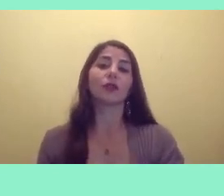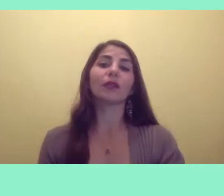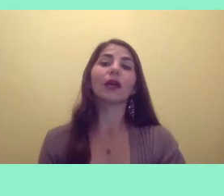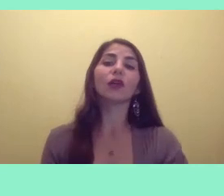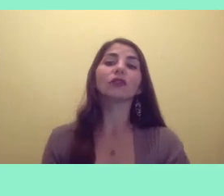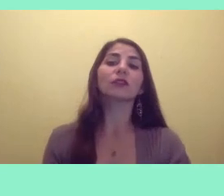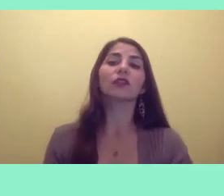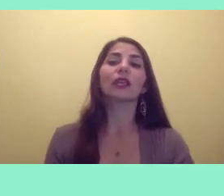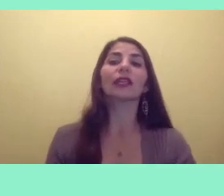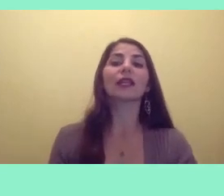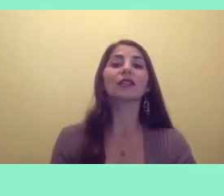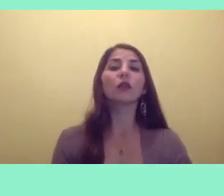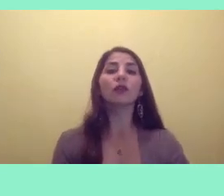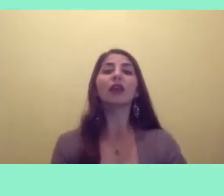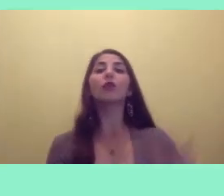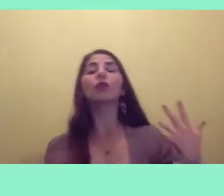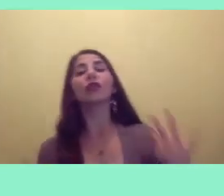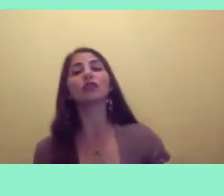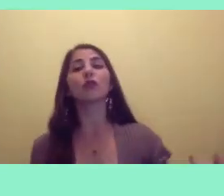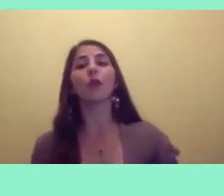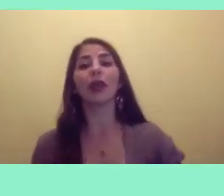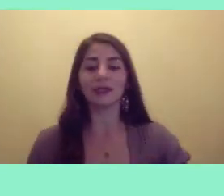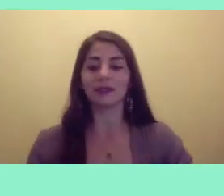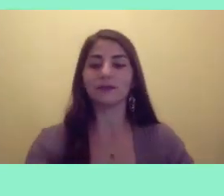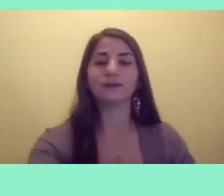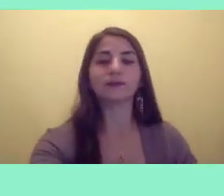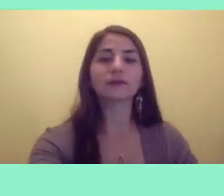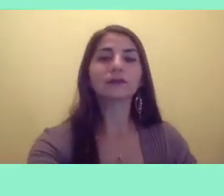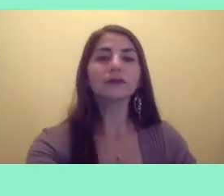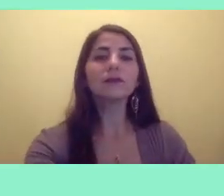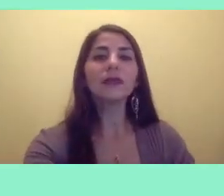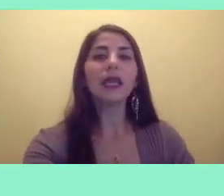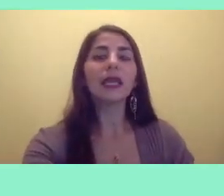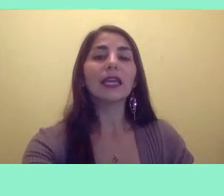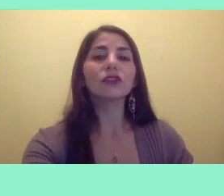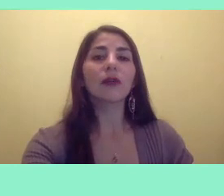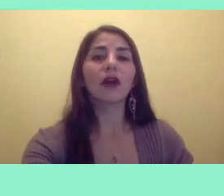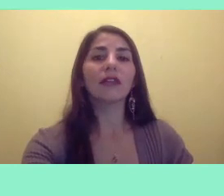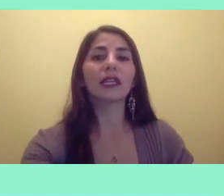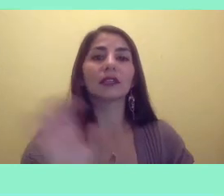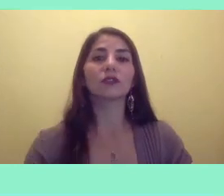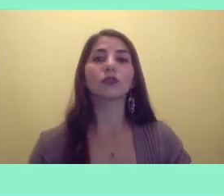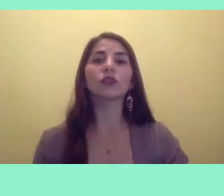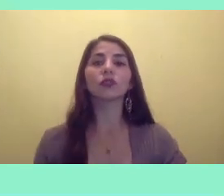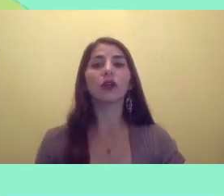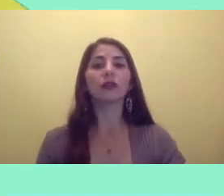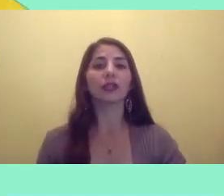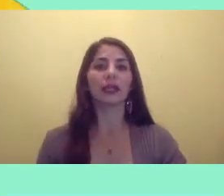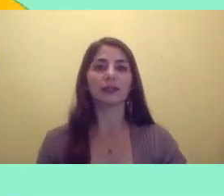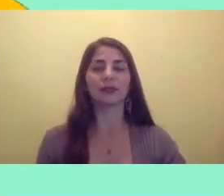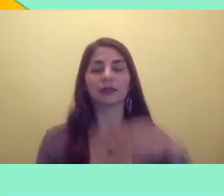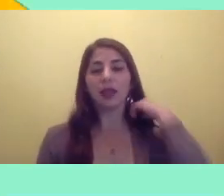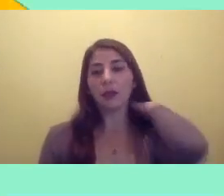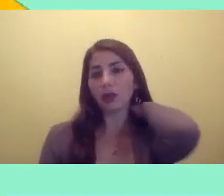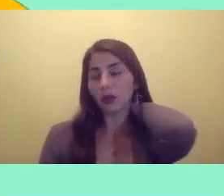y del supermercado, conceptos del área de la salud y algunos dichos populares. Eso vamos a ver en el transcurso de todas